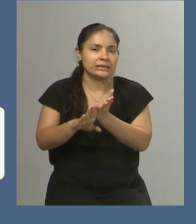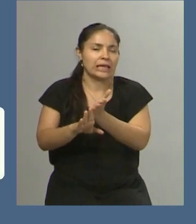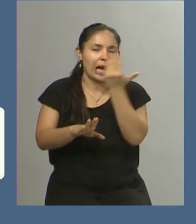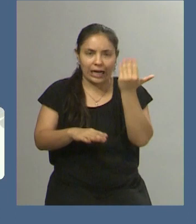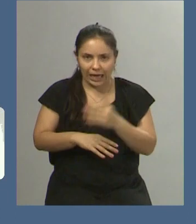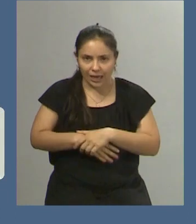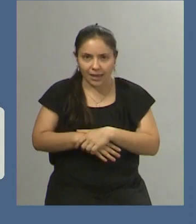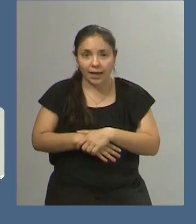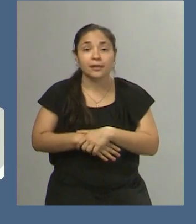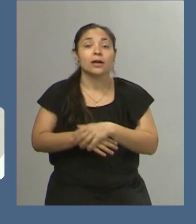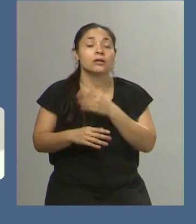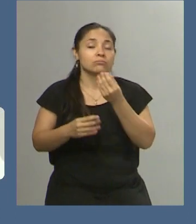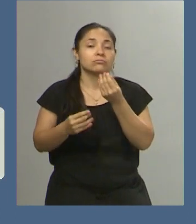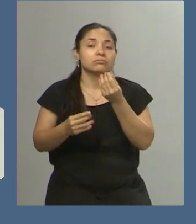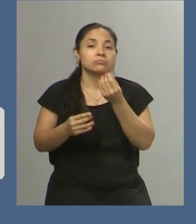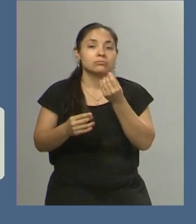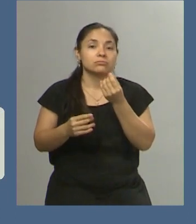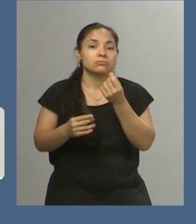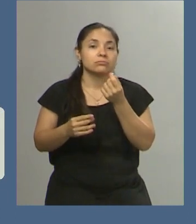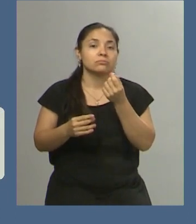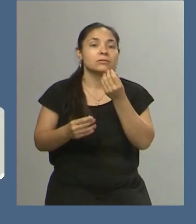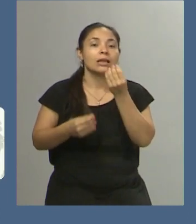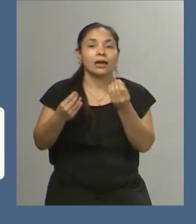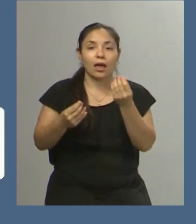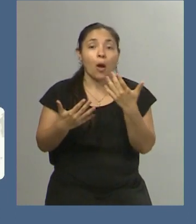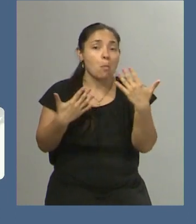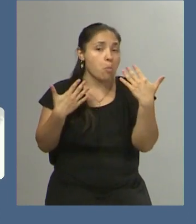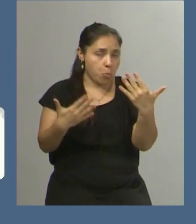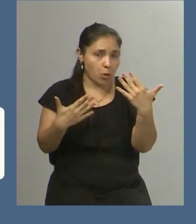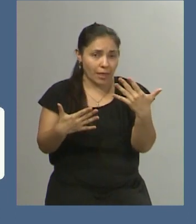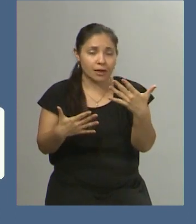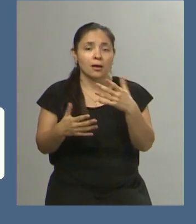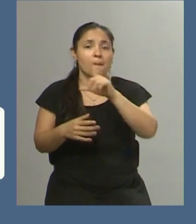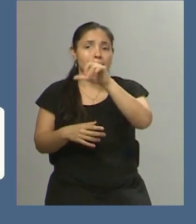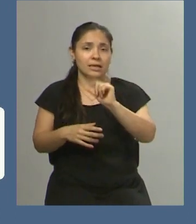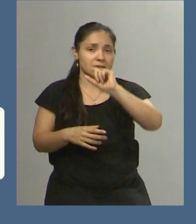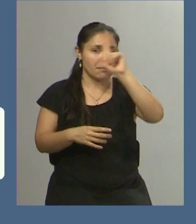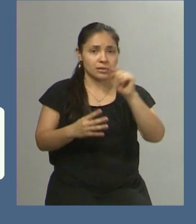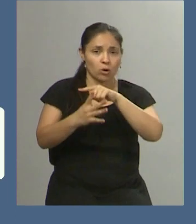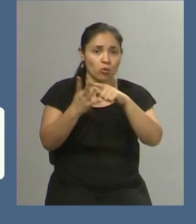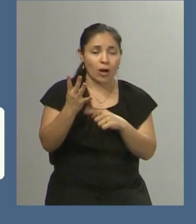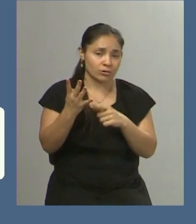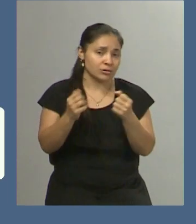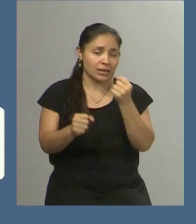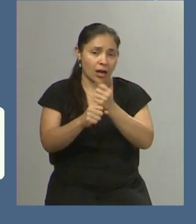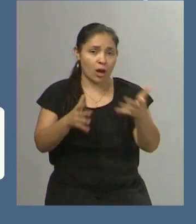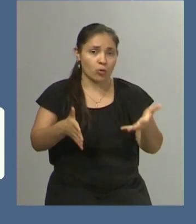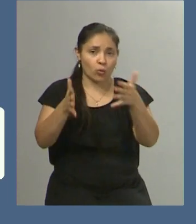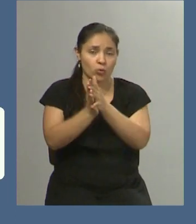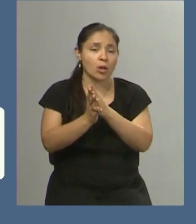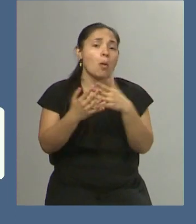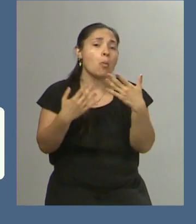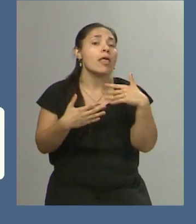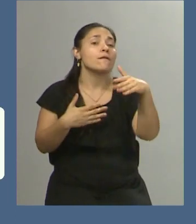poder trabajar juntos entre 4 países, eventualmente pueden ser más, llegaron a ser más en